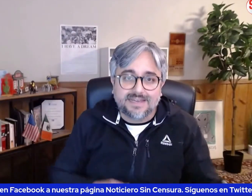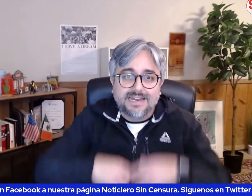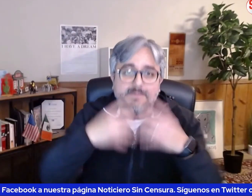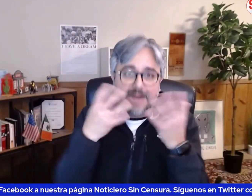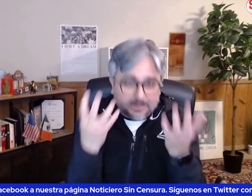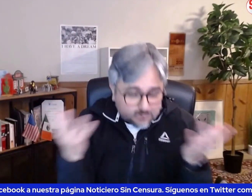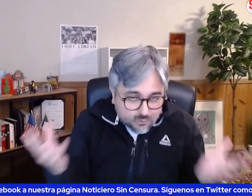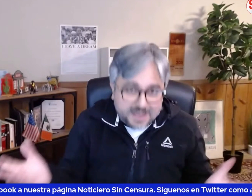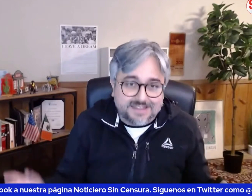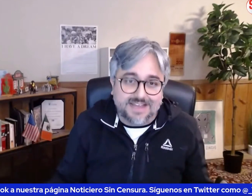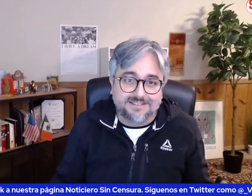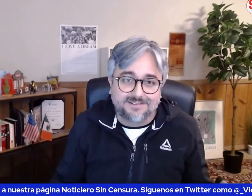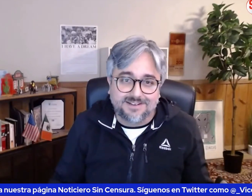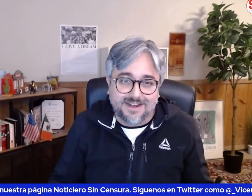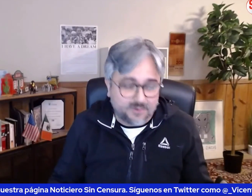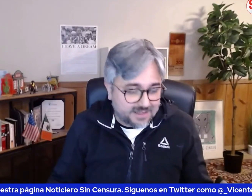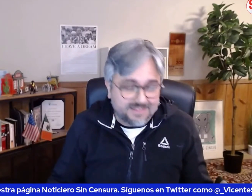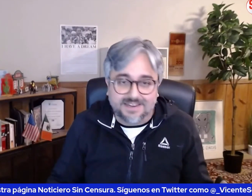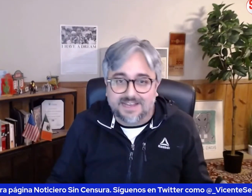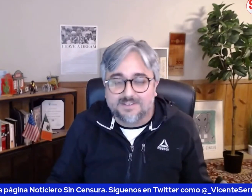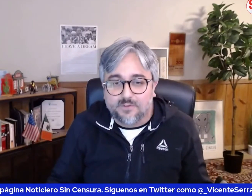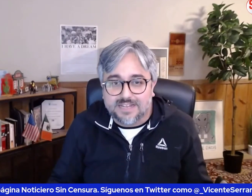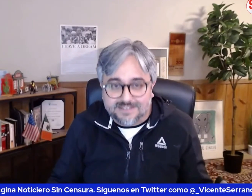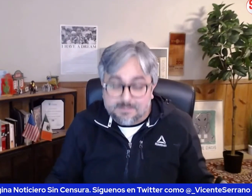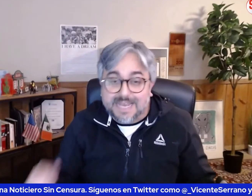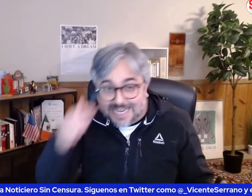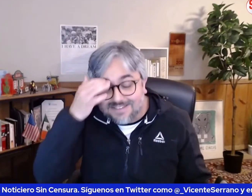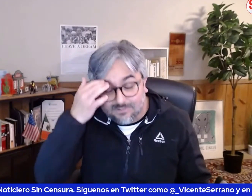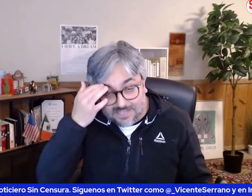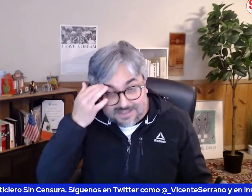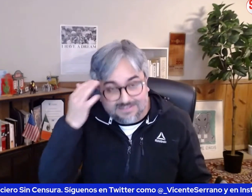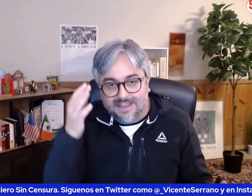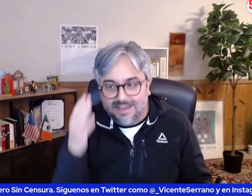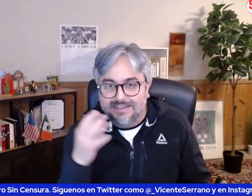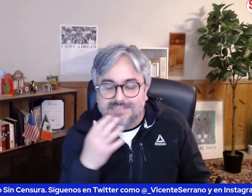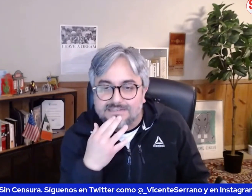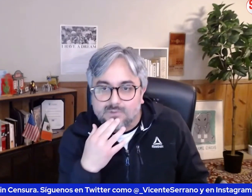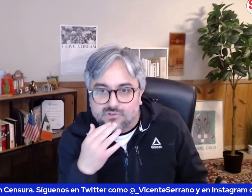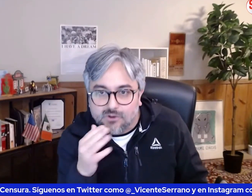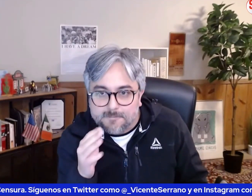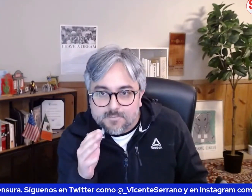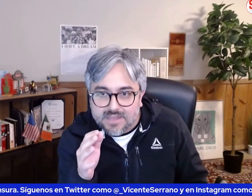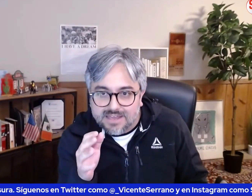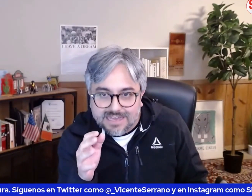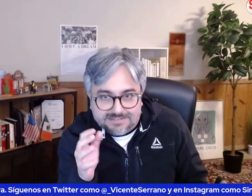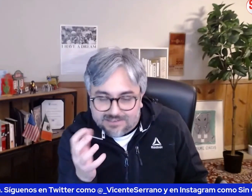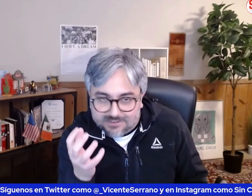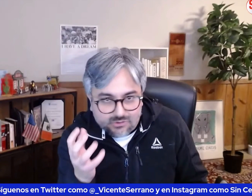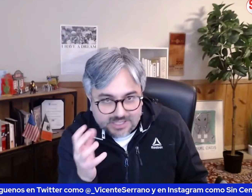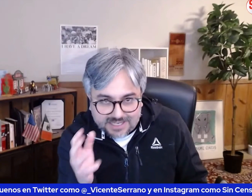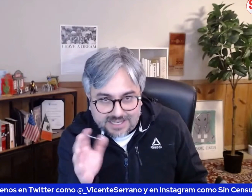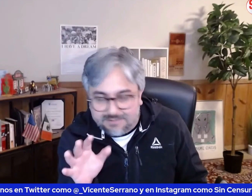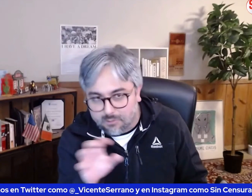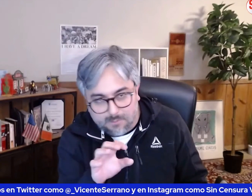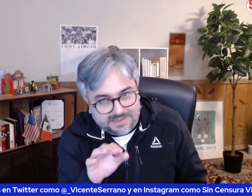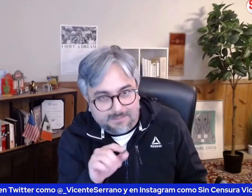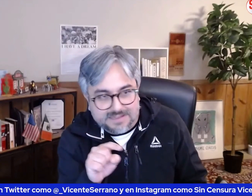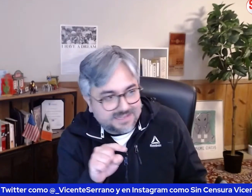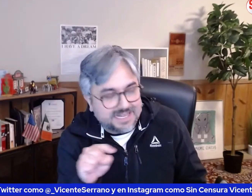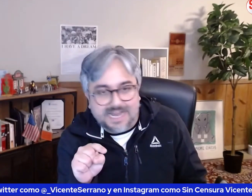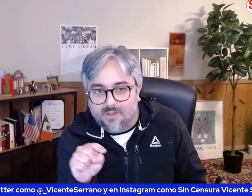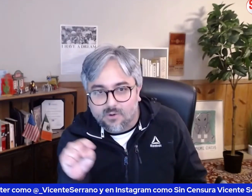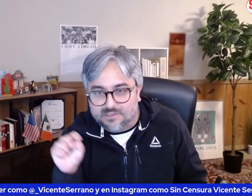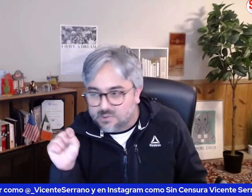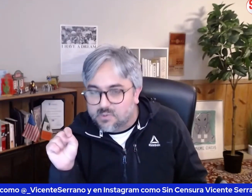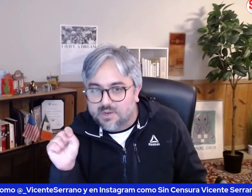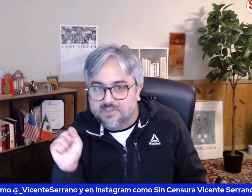Tamaulipas que le tienen que liberar sus cuentas, ¿no? En la unidad de inteligencia financiera. Imagínense ustedes esta situación. Esto tiene que ir